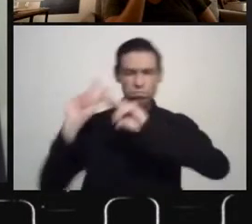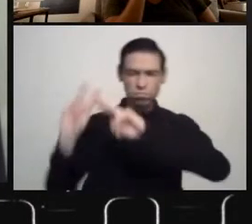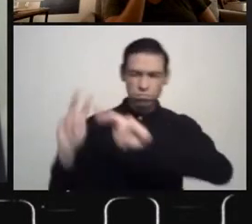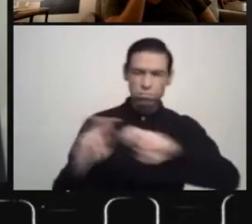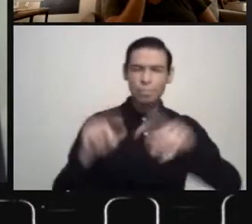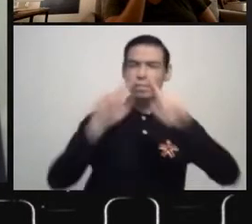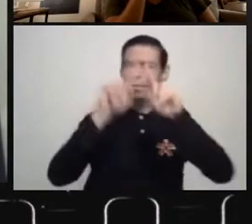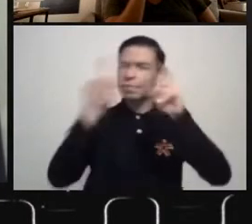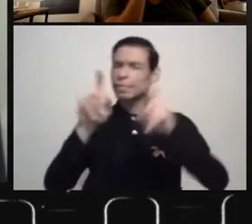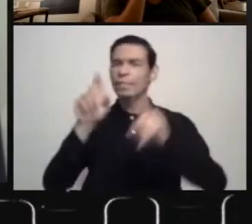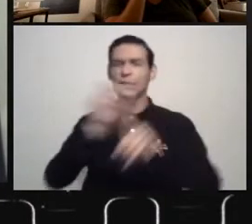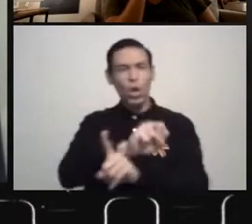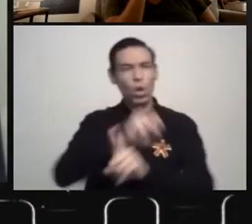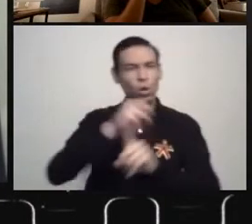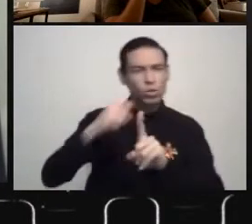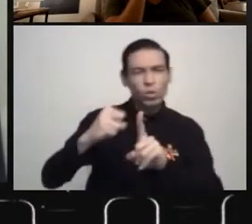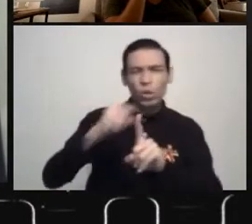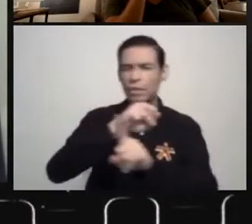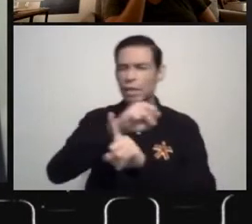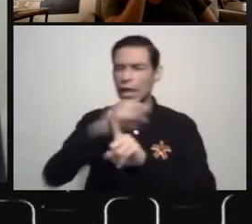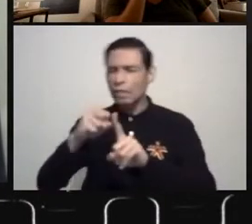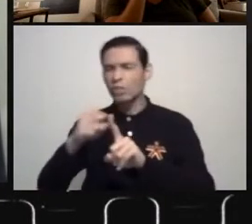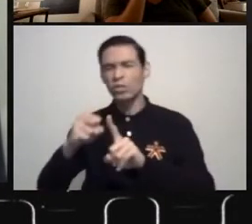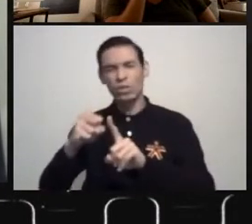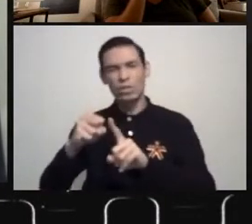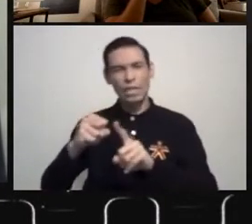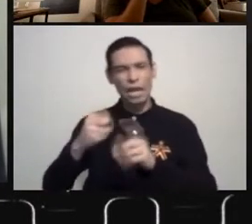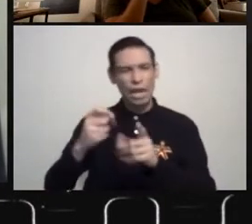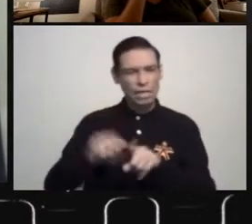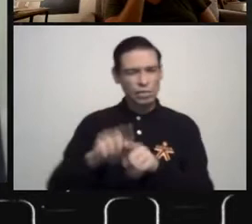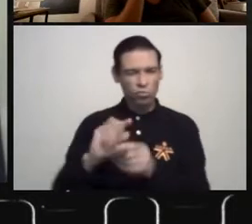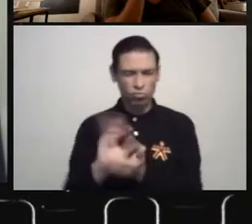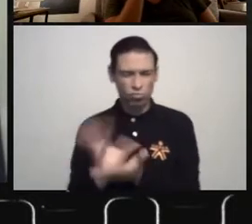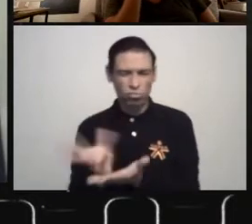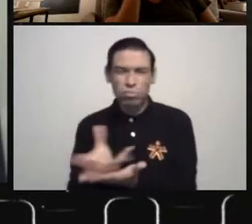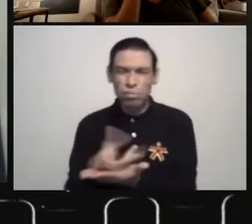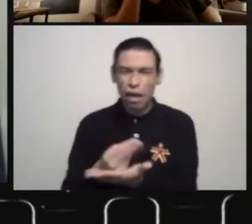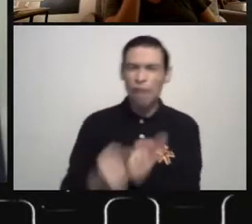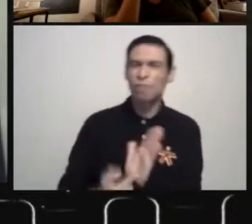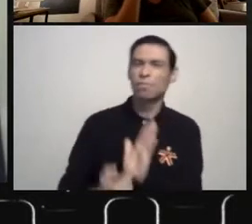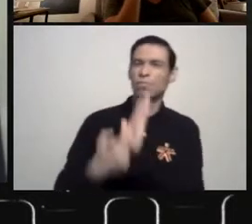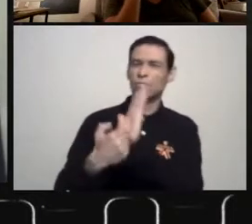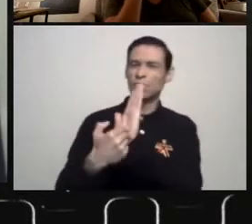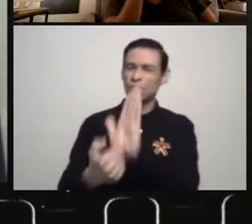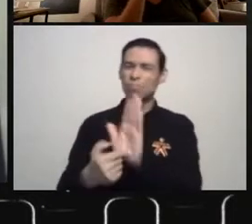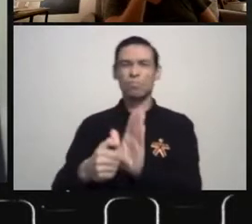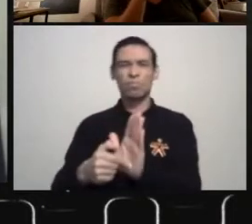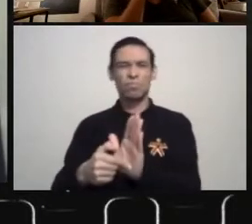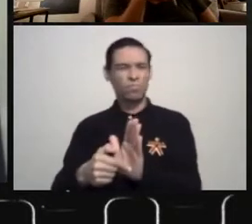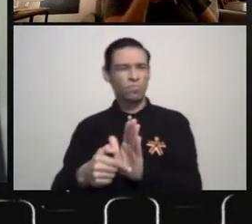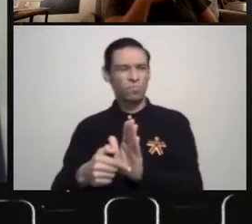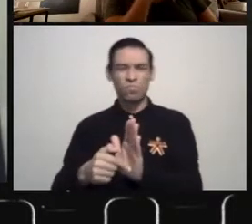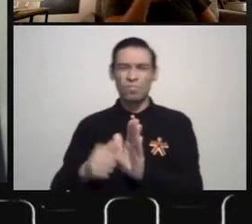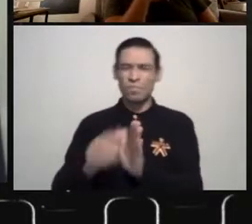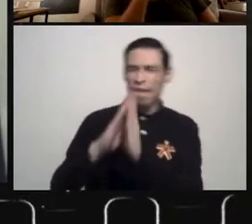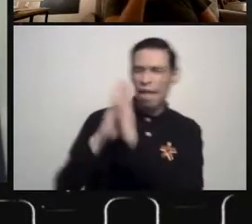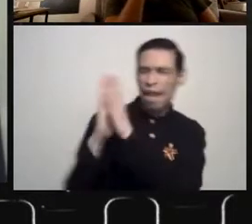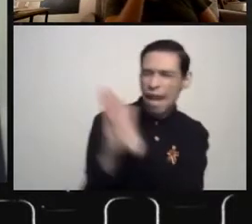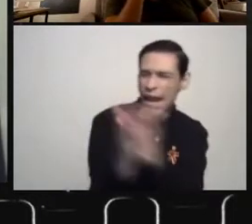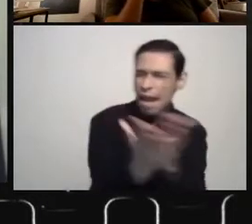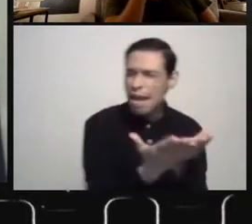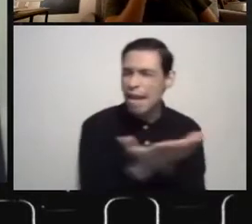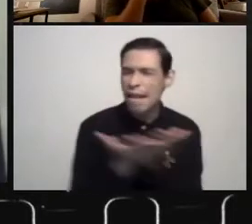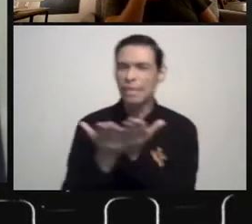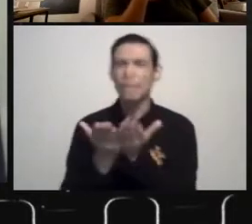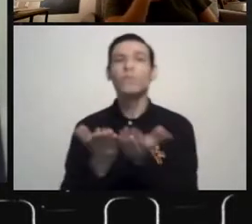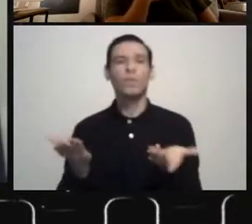que han tenido la necesidad de sanarlas por medio del arte, del cine, de la escritura, de los libros. Entonces creo que sí, nuestro cine